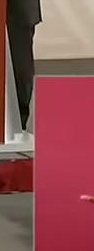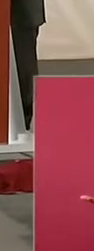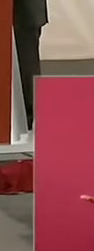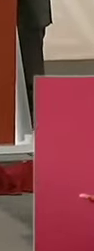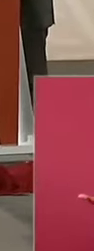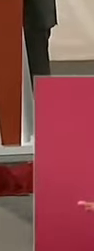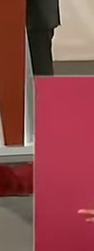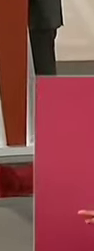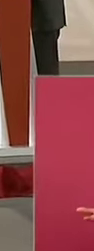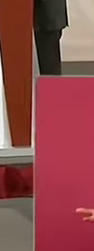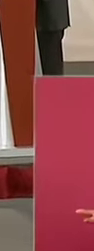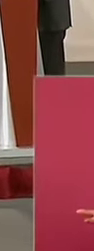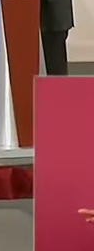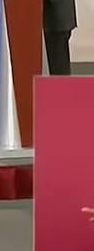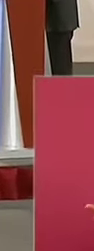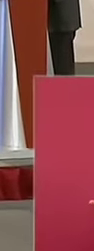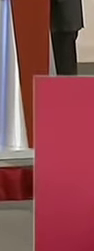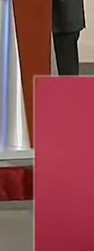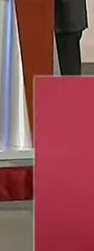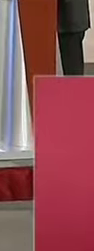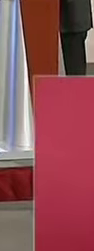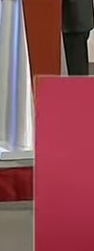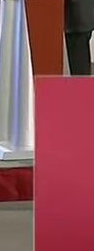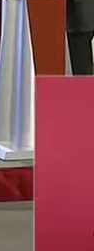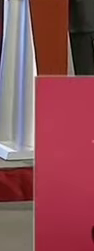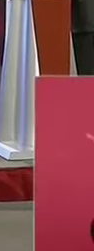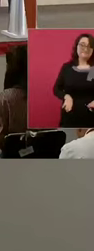aparentemente es un asunto menor.